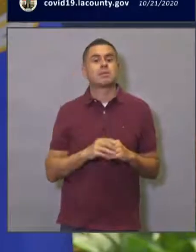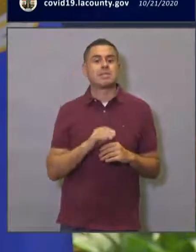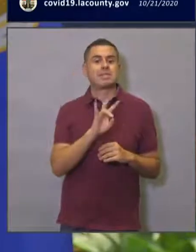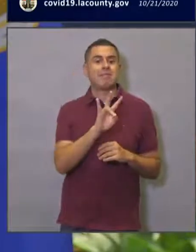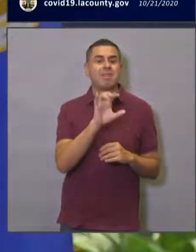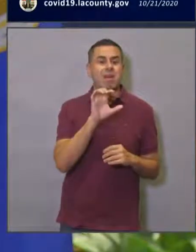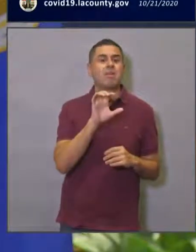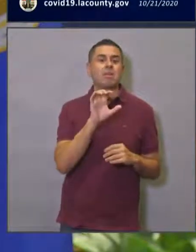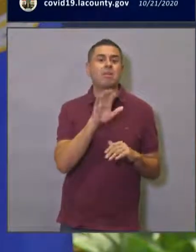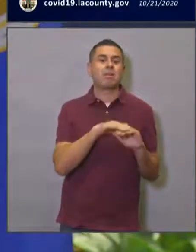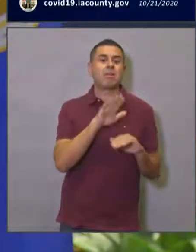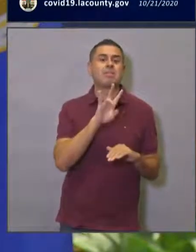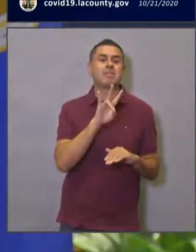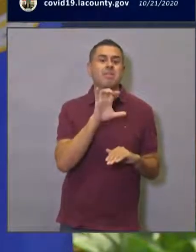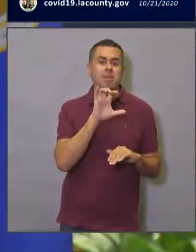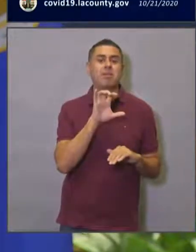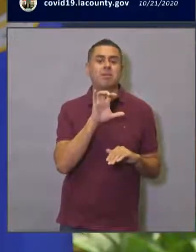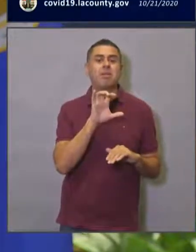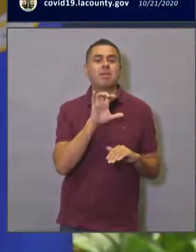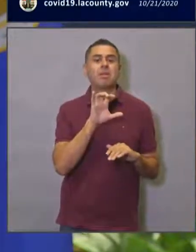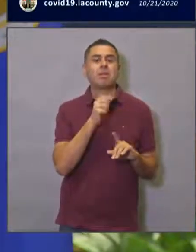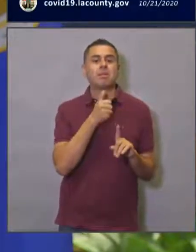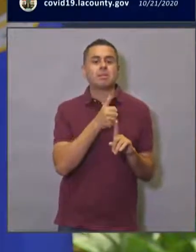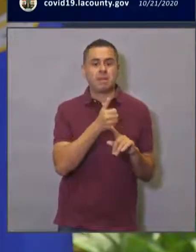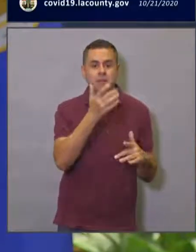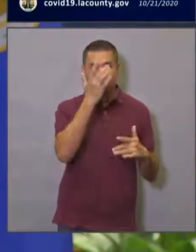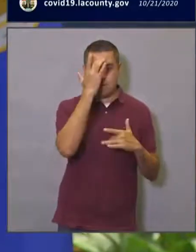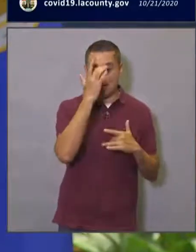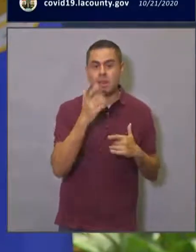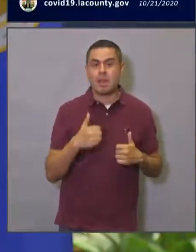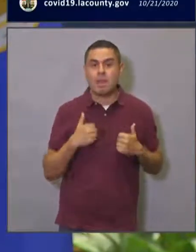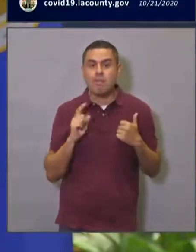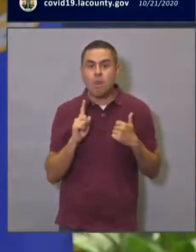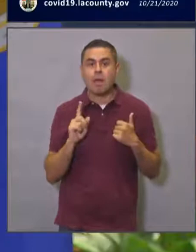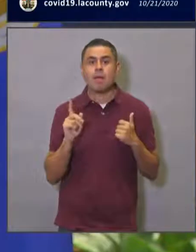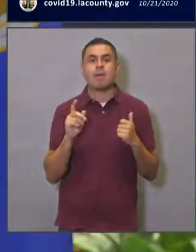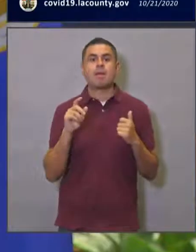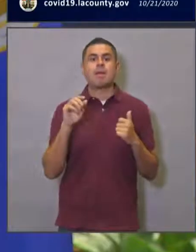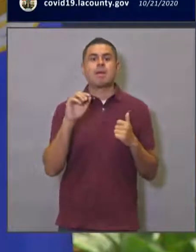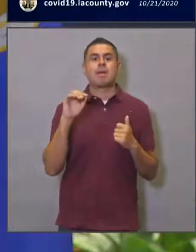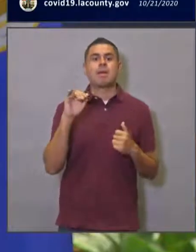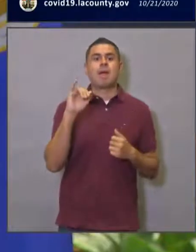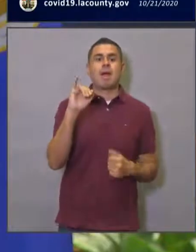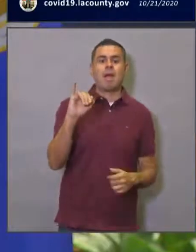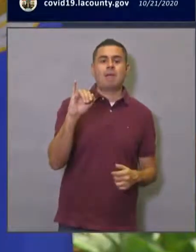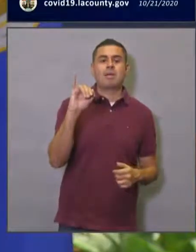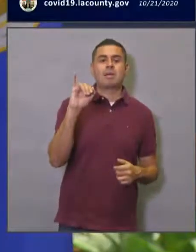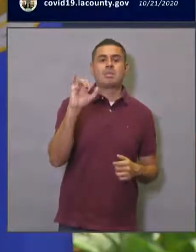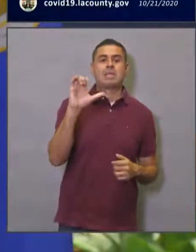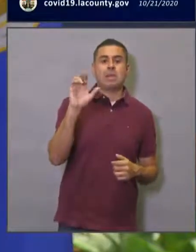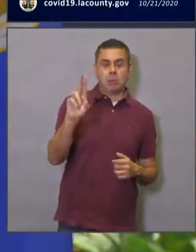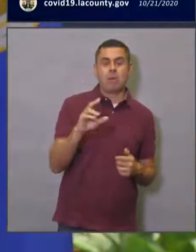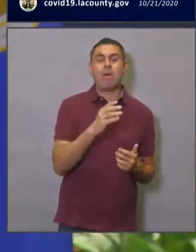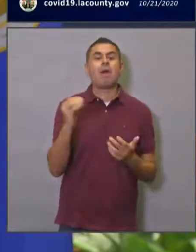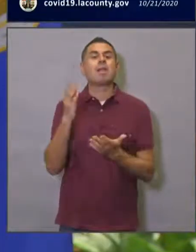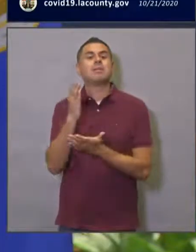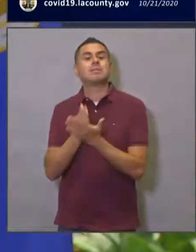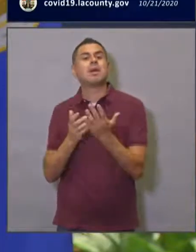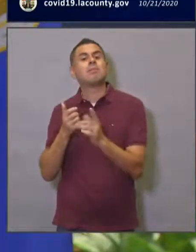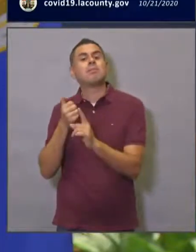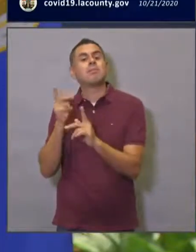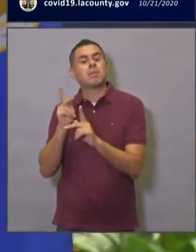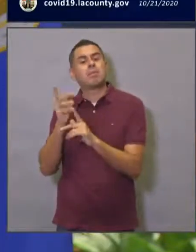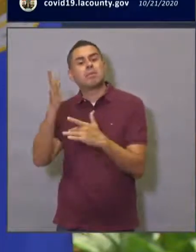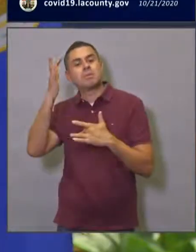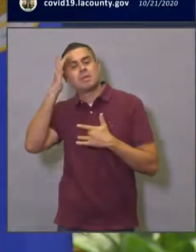personas se encuentran en unidades de cuidados intensivos y el 14% están en ventiladores.